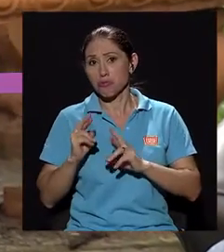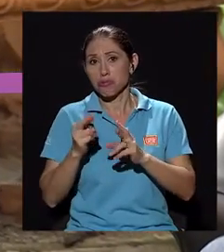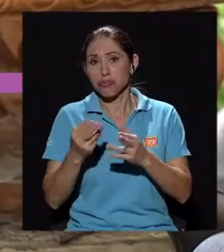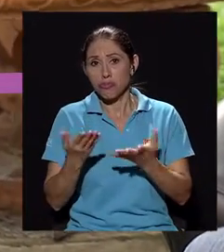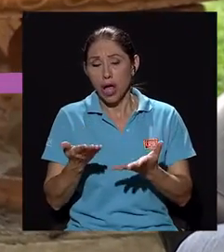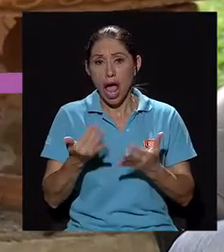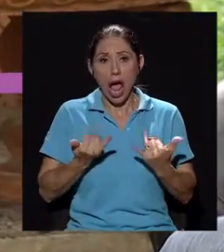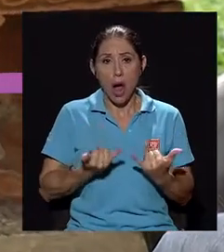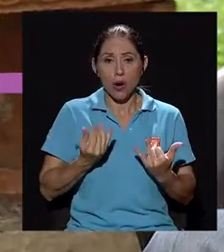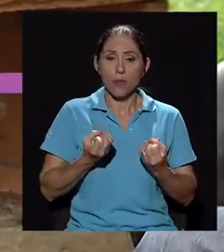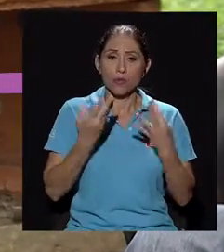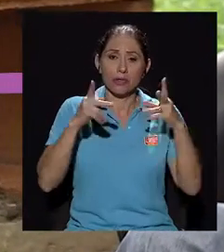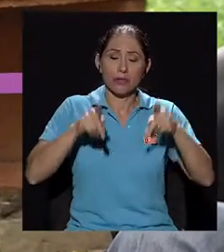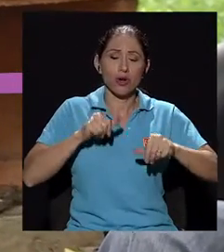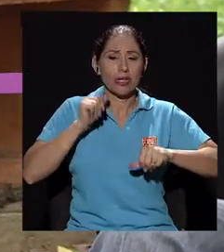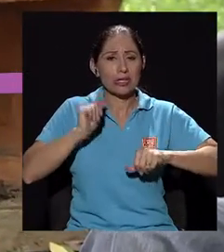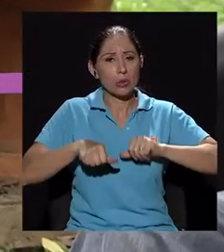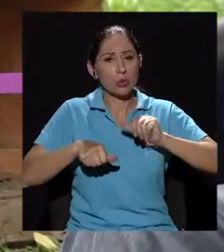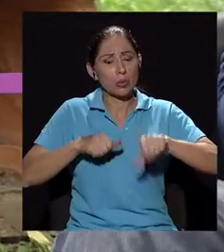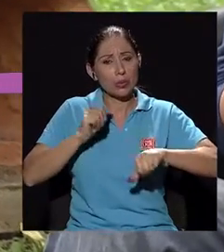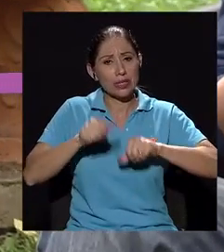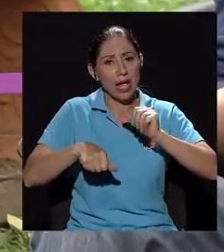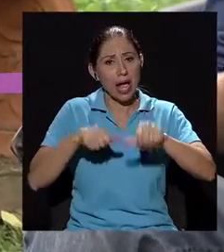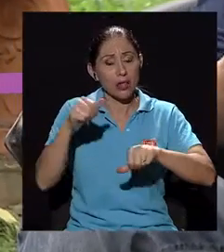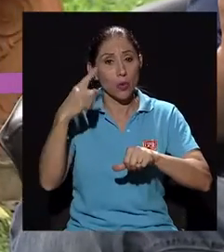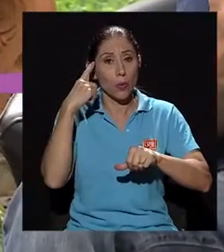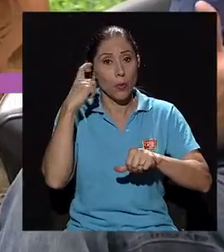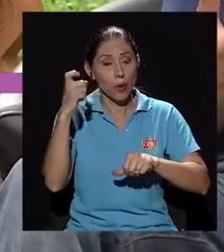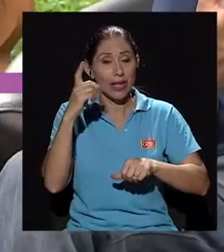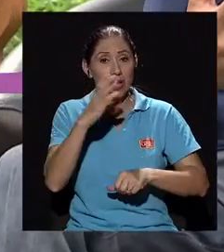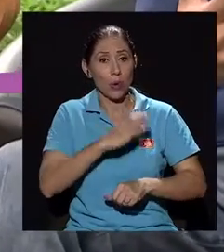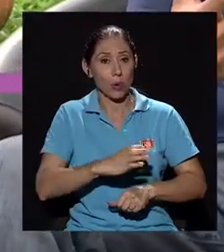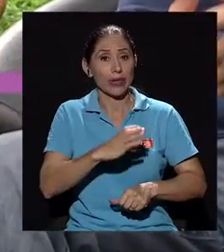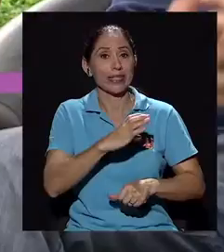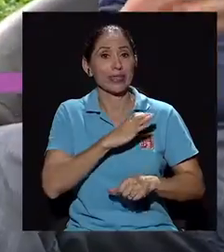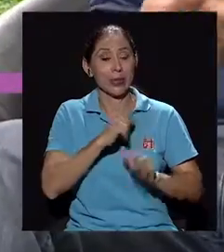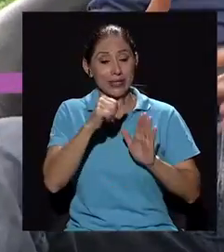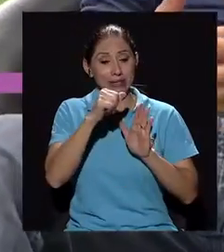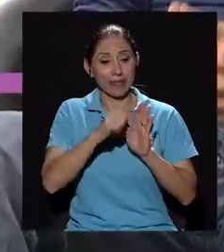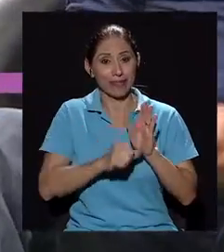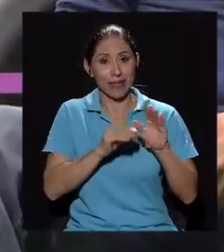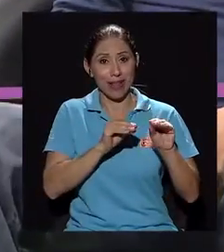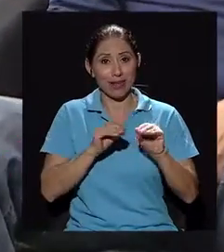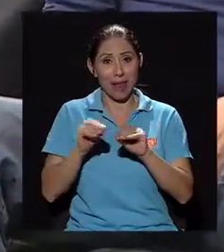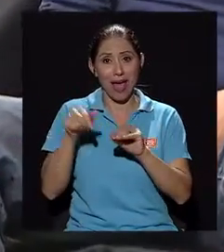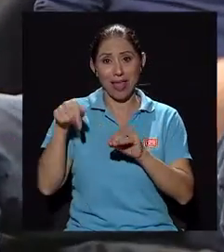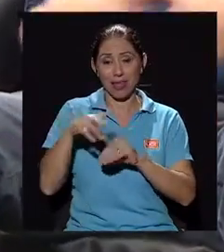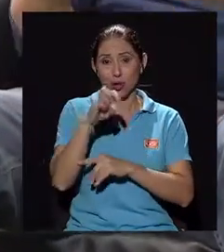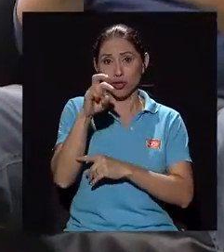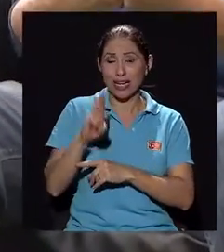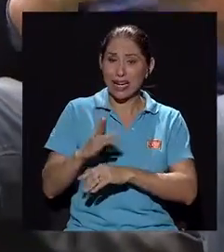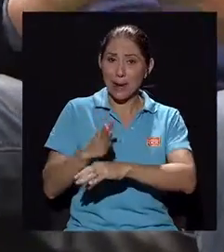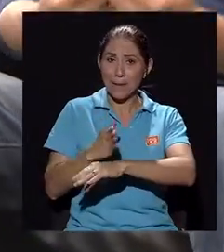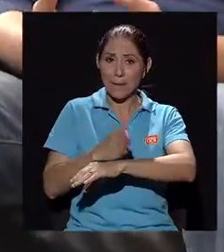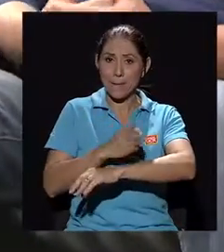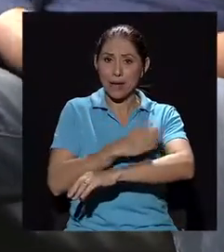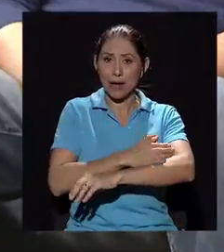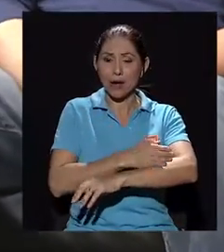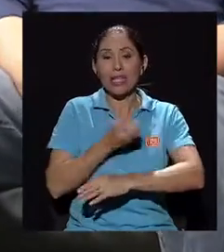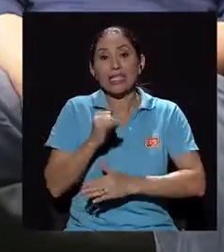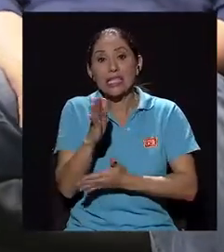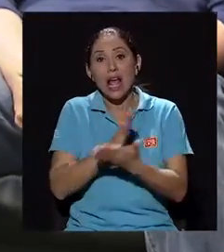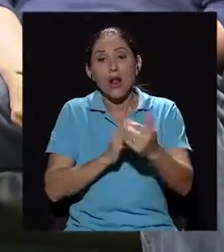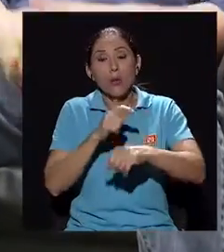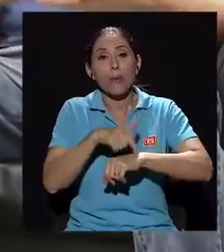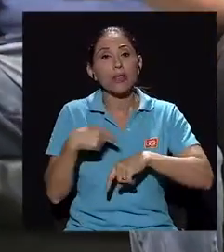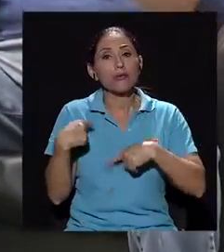personas luchando porque las condiciones, ¿verdad?, en que se dan esos trasplantes en este país mejoren y para que si de llegar esa posibilidad,